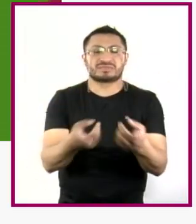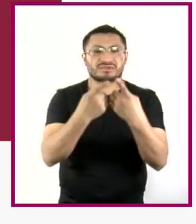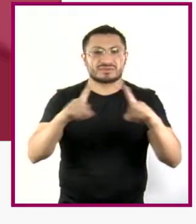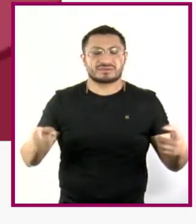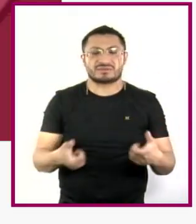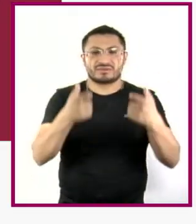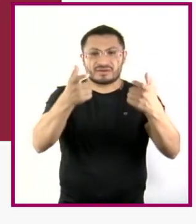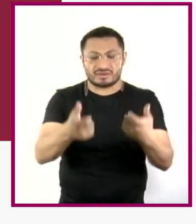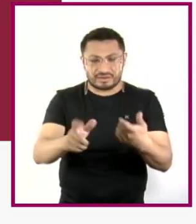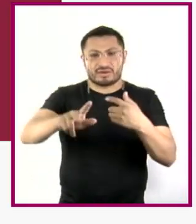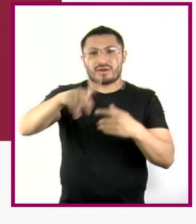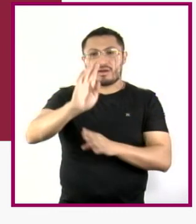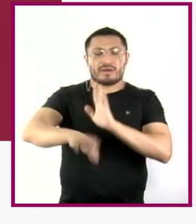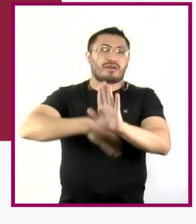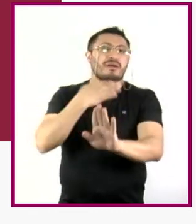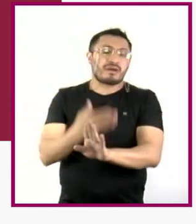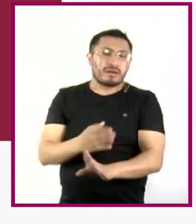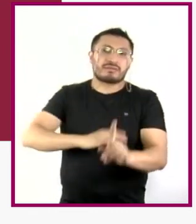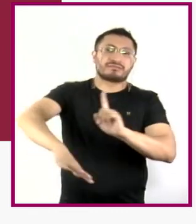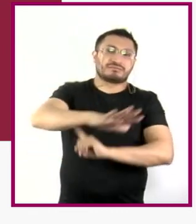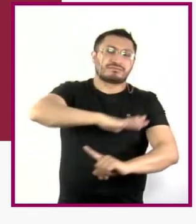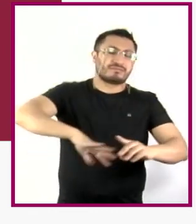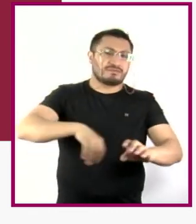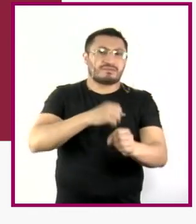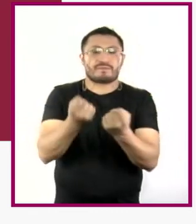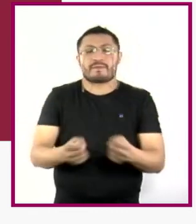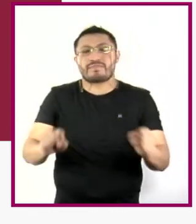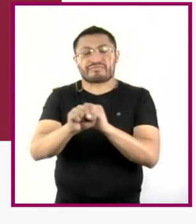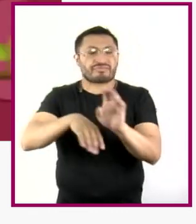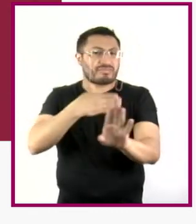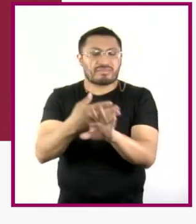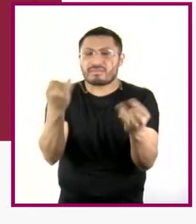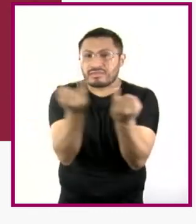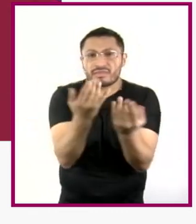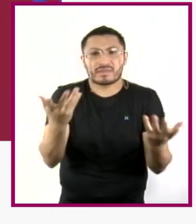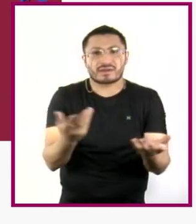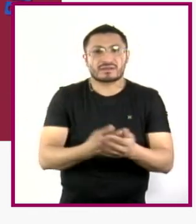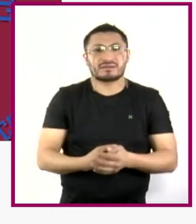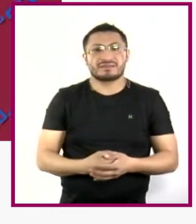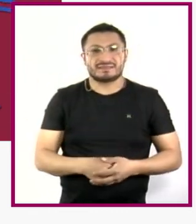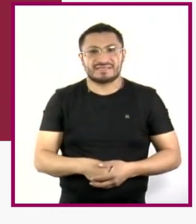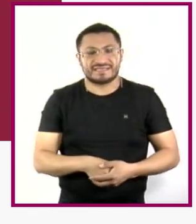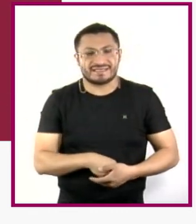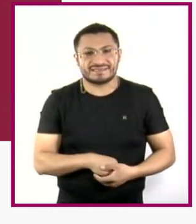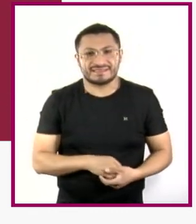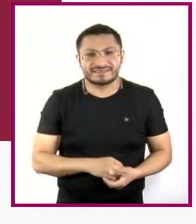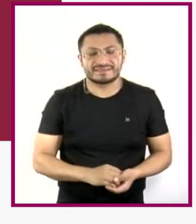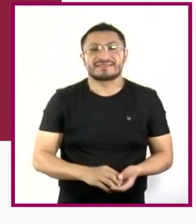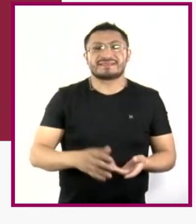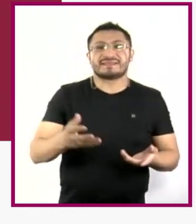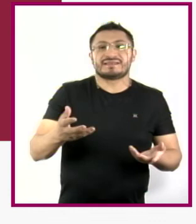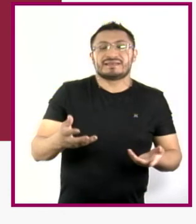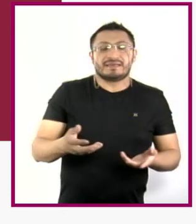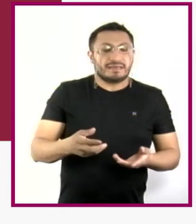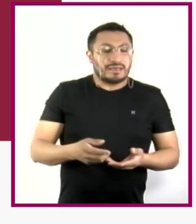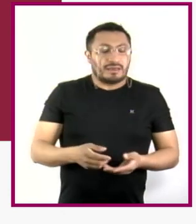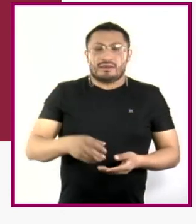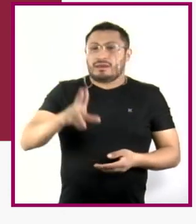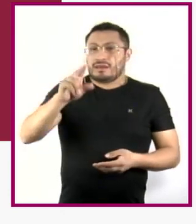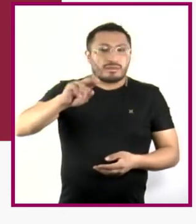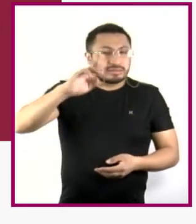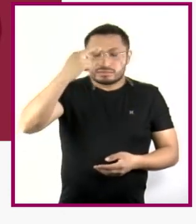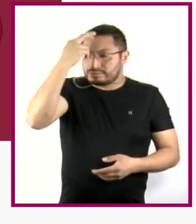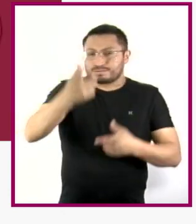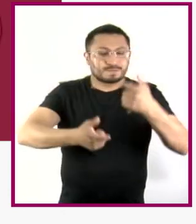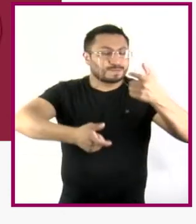efectos negativos para el medio ambiente y la sociedad. Además, en los precios de los bienes y servicios no se contempla el costo de la